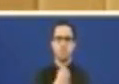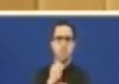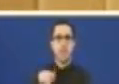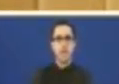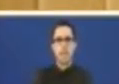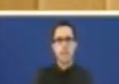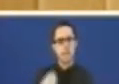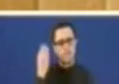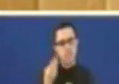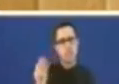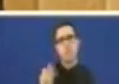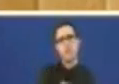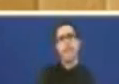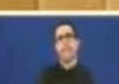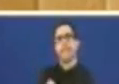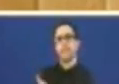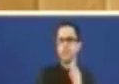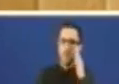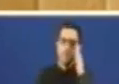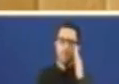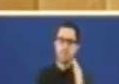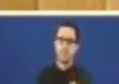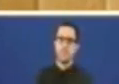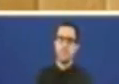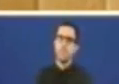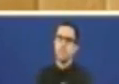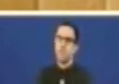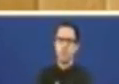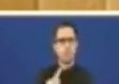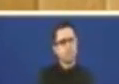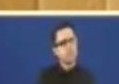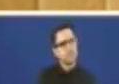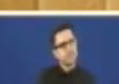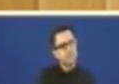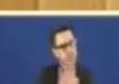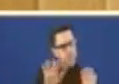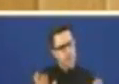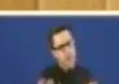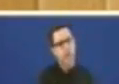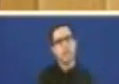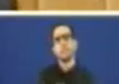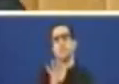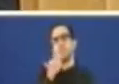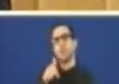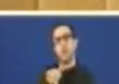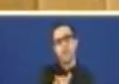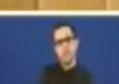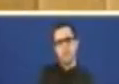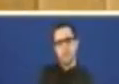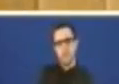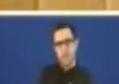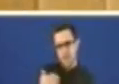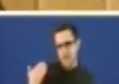tamén, home, deixando algunhas cousas ben establecidas, non? Porque este día, o